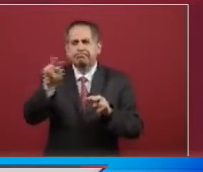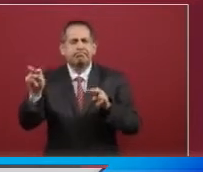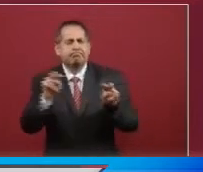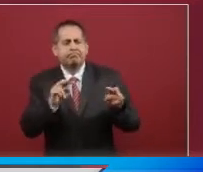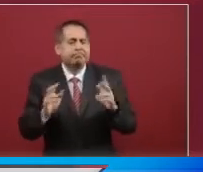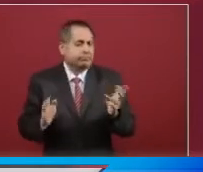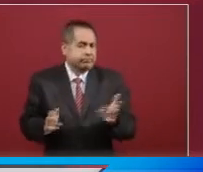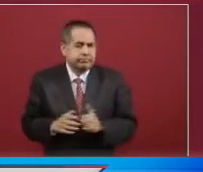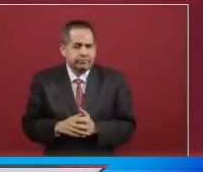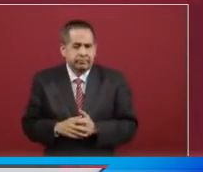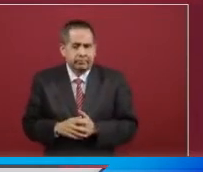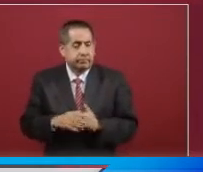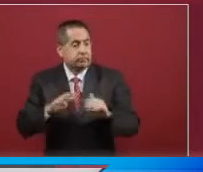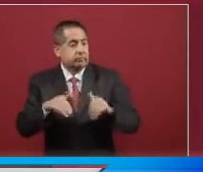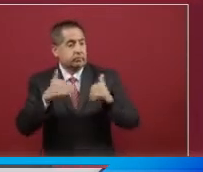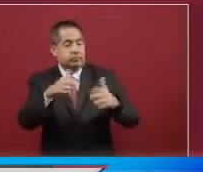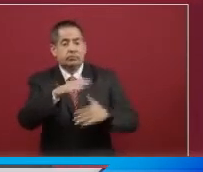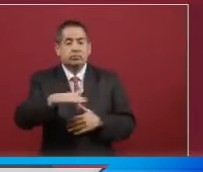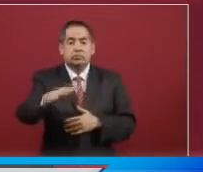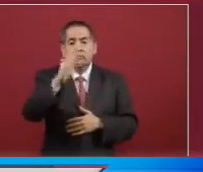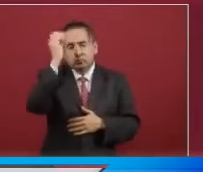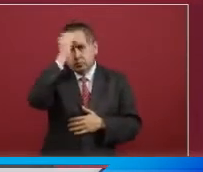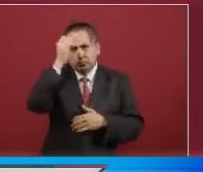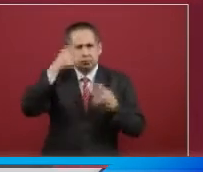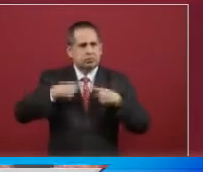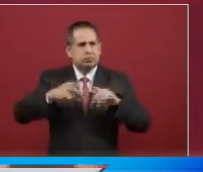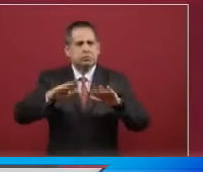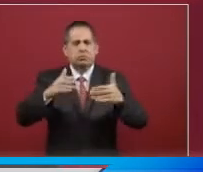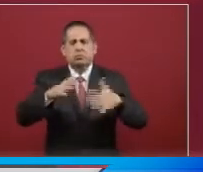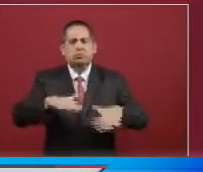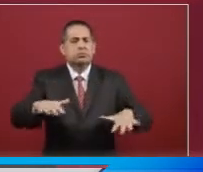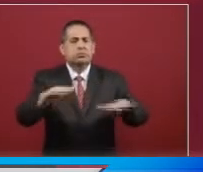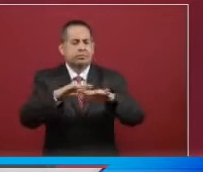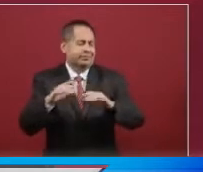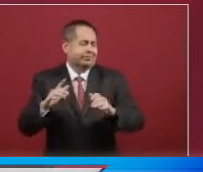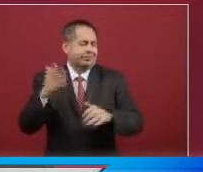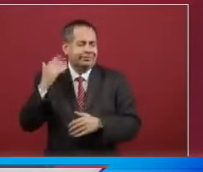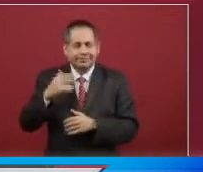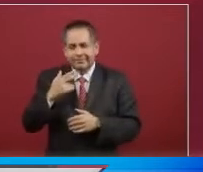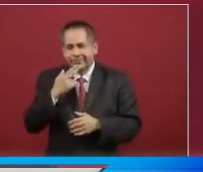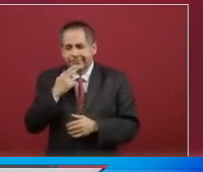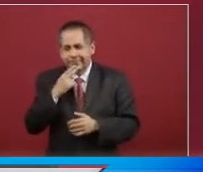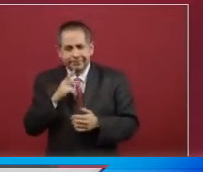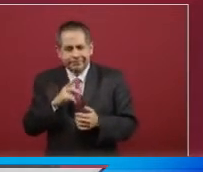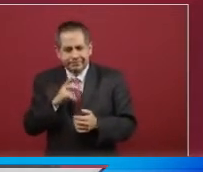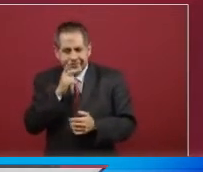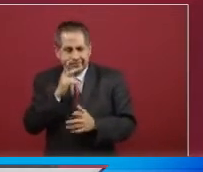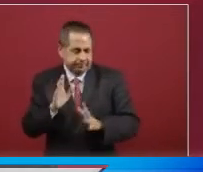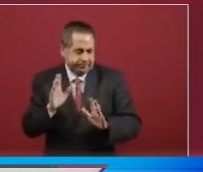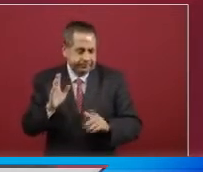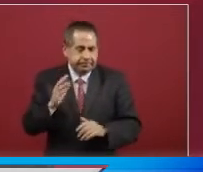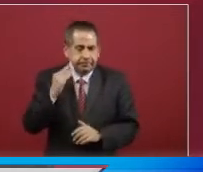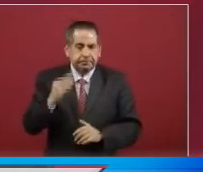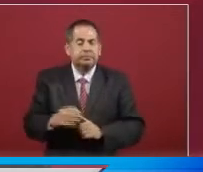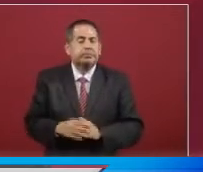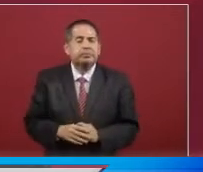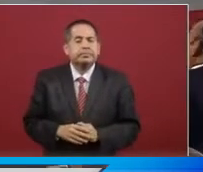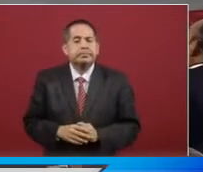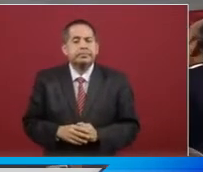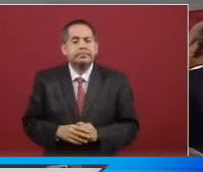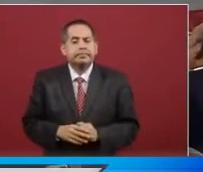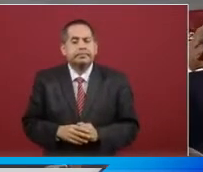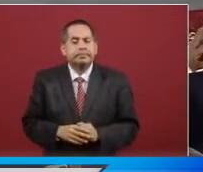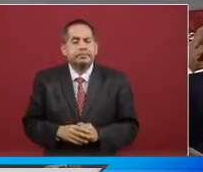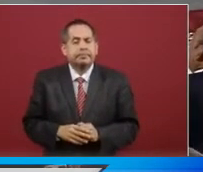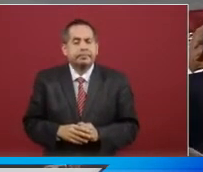para diputados y otros cargos, y ahora toman la bandera de la no reelección. La verdadera doctrina de los conservadores es la hipocresía. Lo mismo